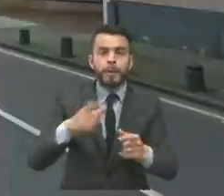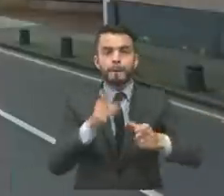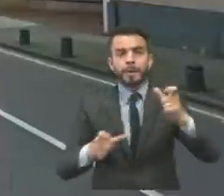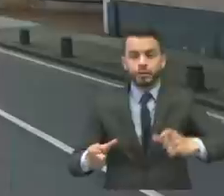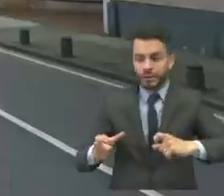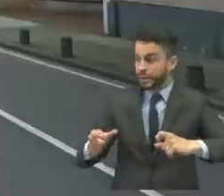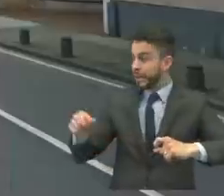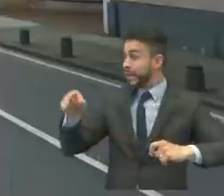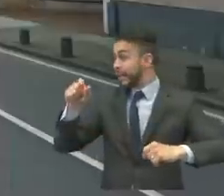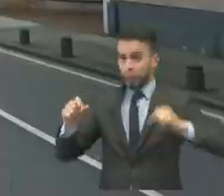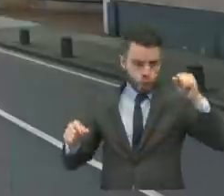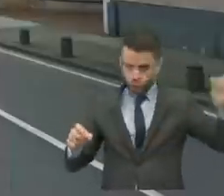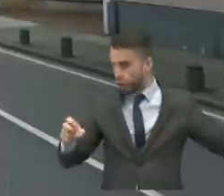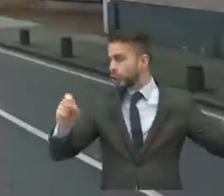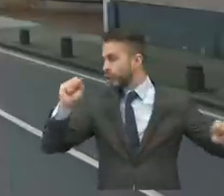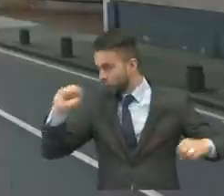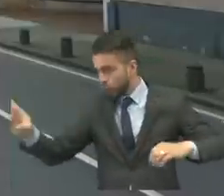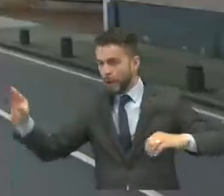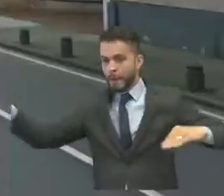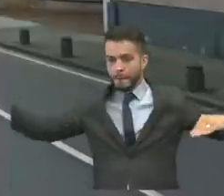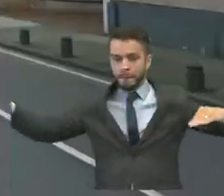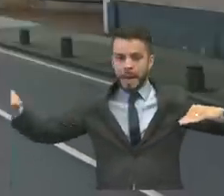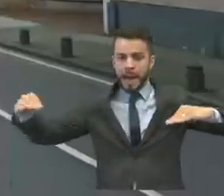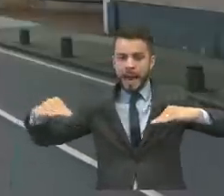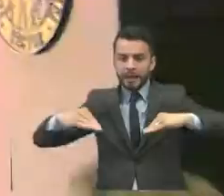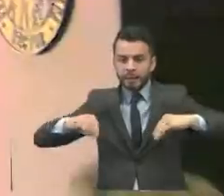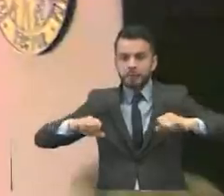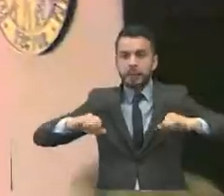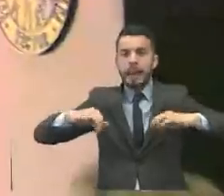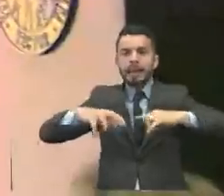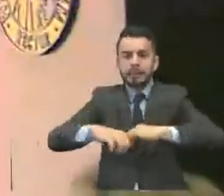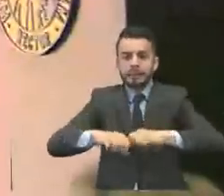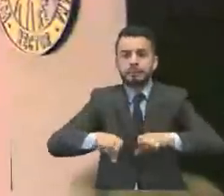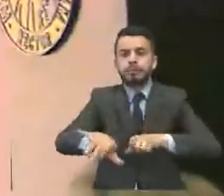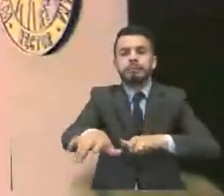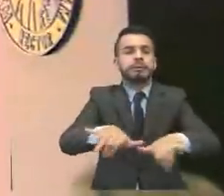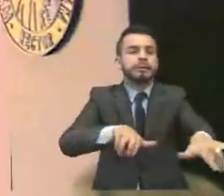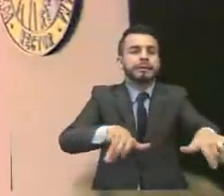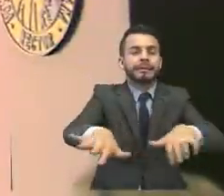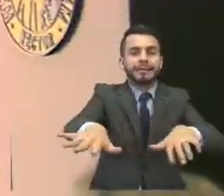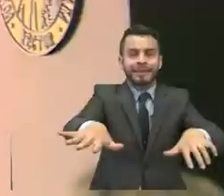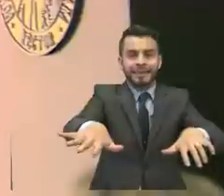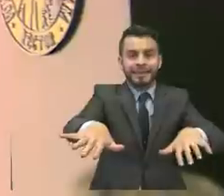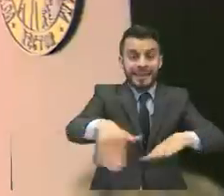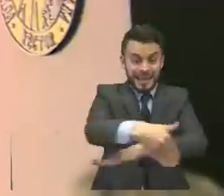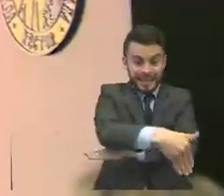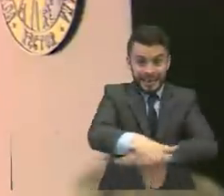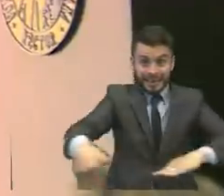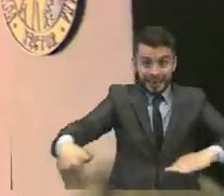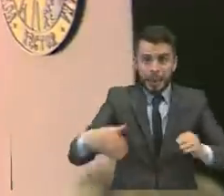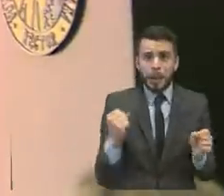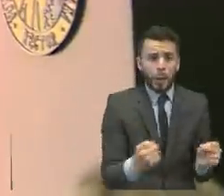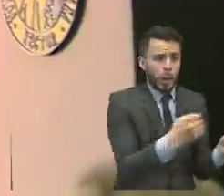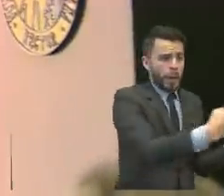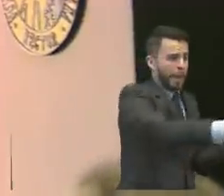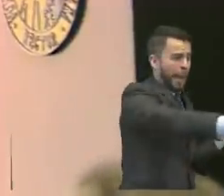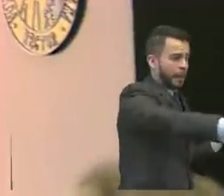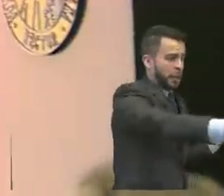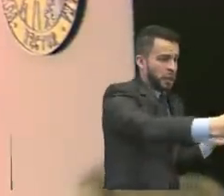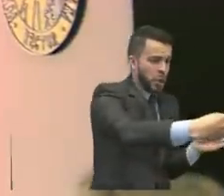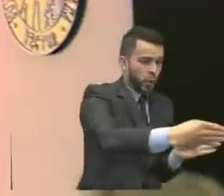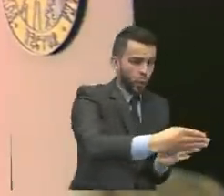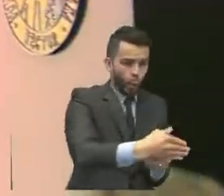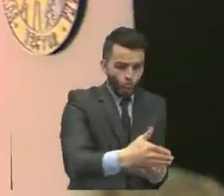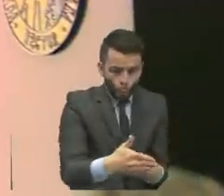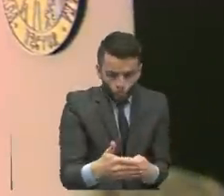viajes que vienen del norte, viajes que vienen del sur, viajes cortos dentro del corredor, en el ancho del corredor más restringido, entre la